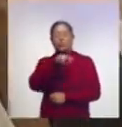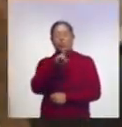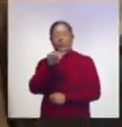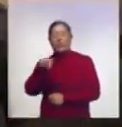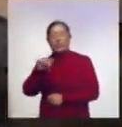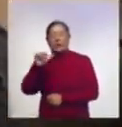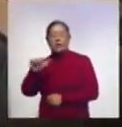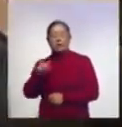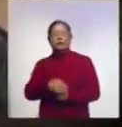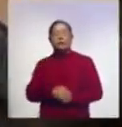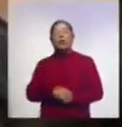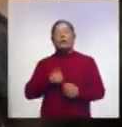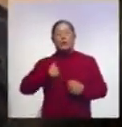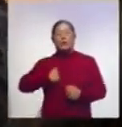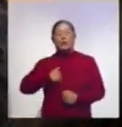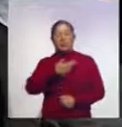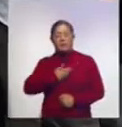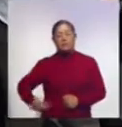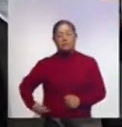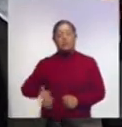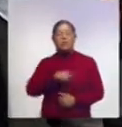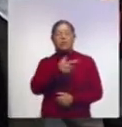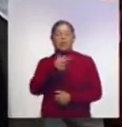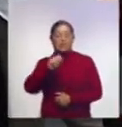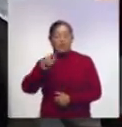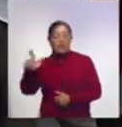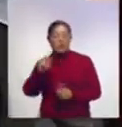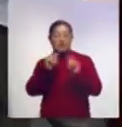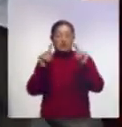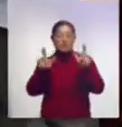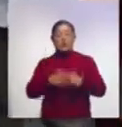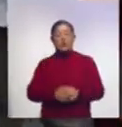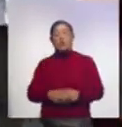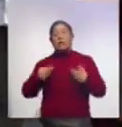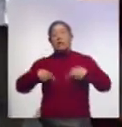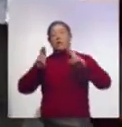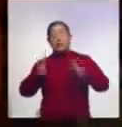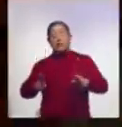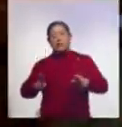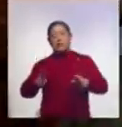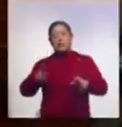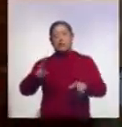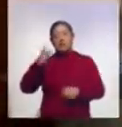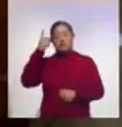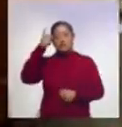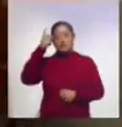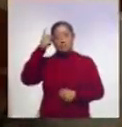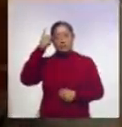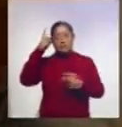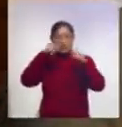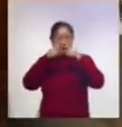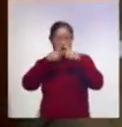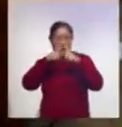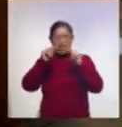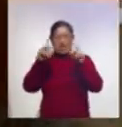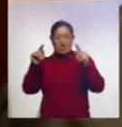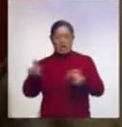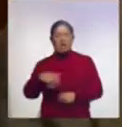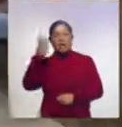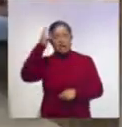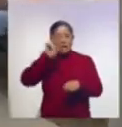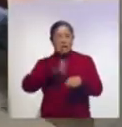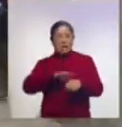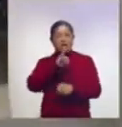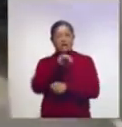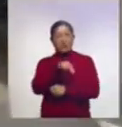alcaldes de Chautempan, Cuapiaxtla y Tlaxcala, así como representantes de la diócesis de Tlaxcala y el director general del INAH, Diego